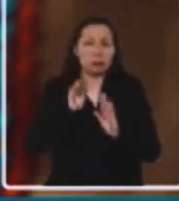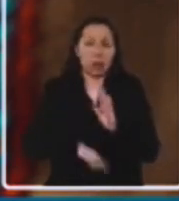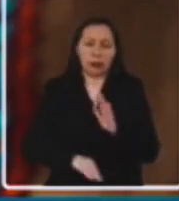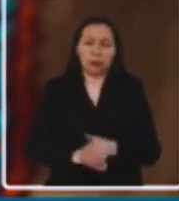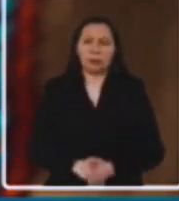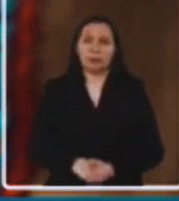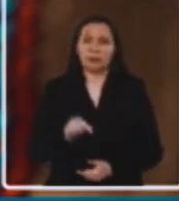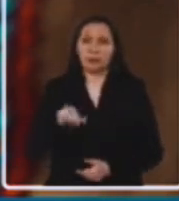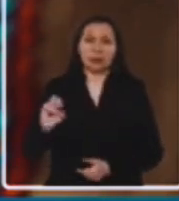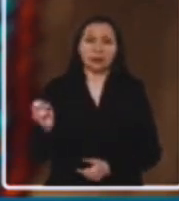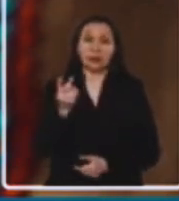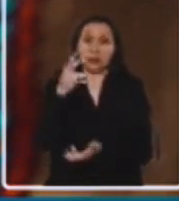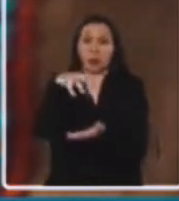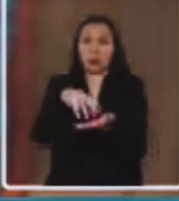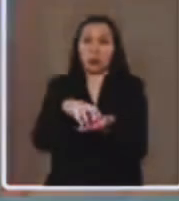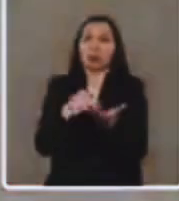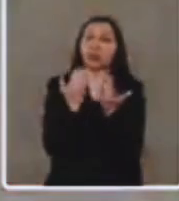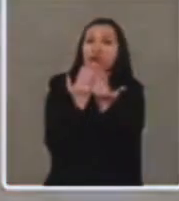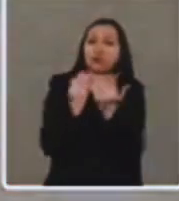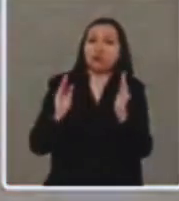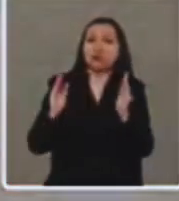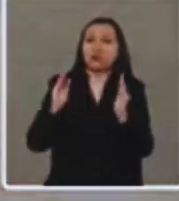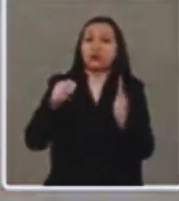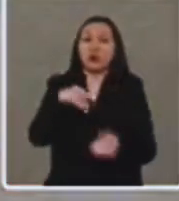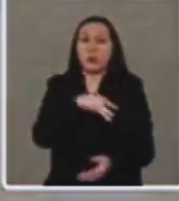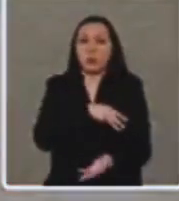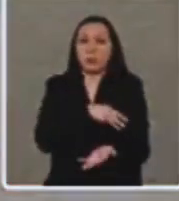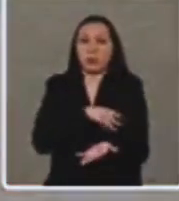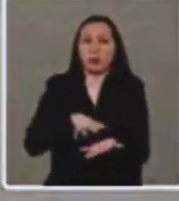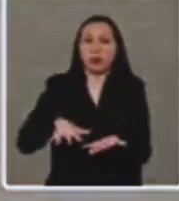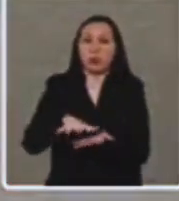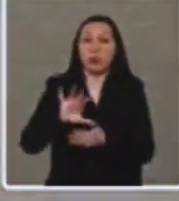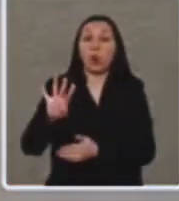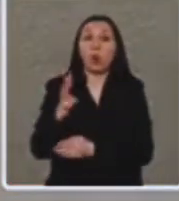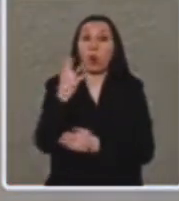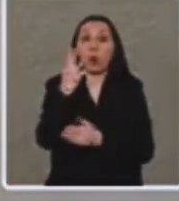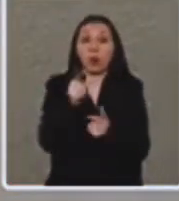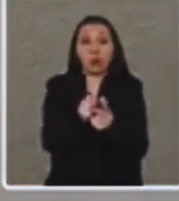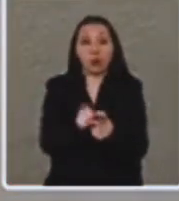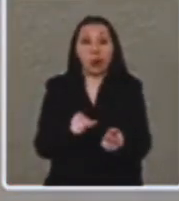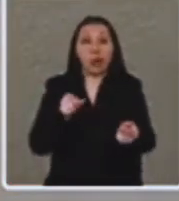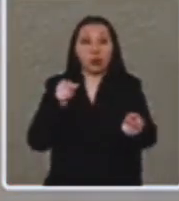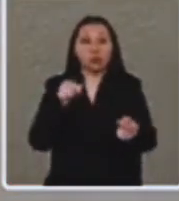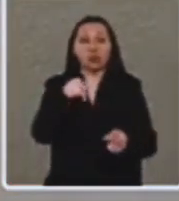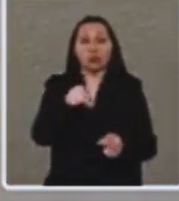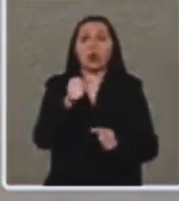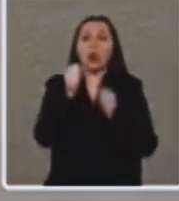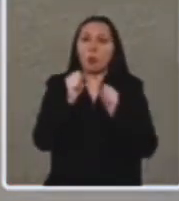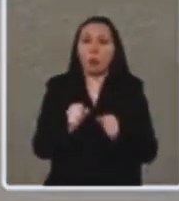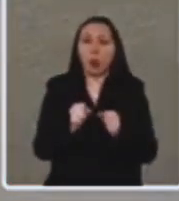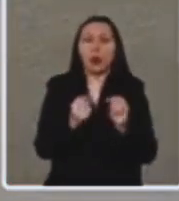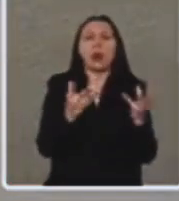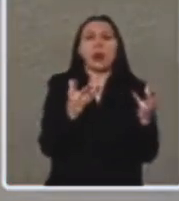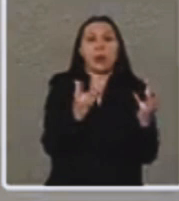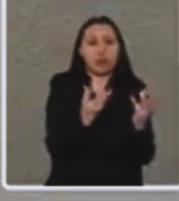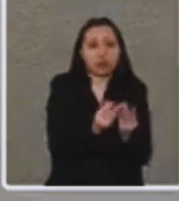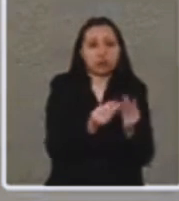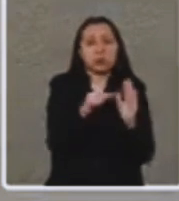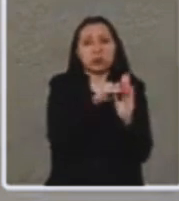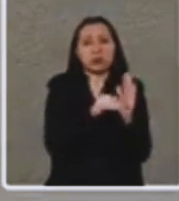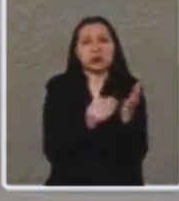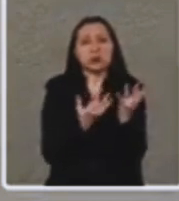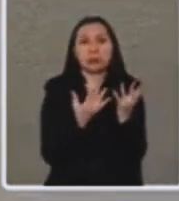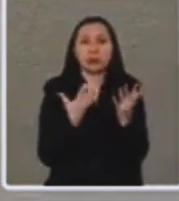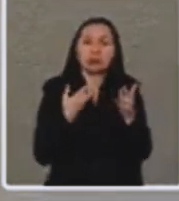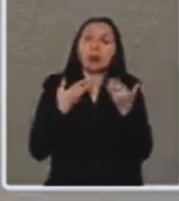Como contaba, este es el segundo centro que se abre en la metropolitana y el cuarto a nivel nacional, y eso va a permitir descongestionar la lista de